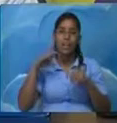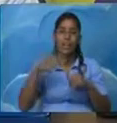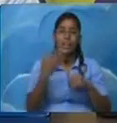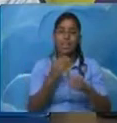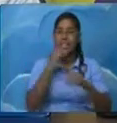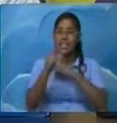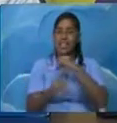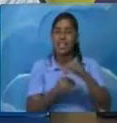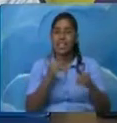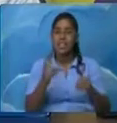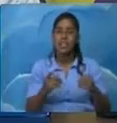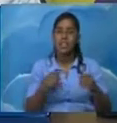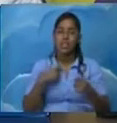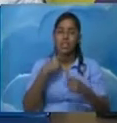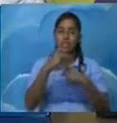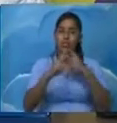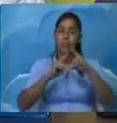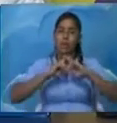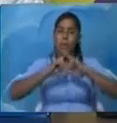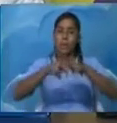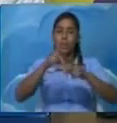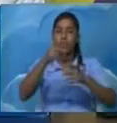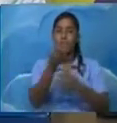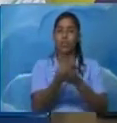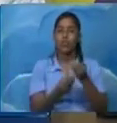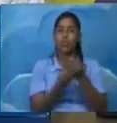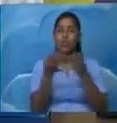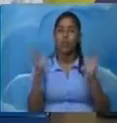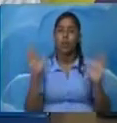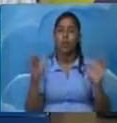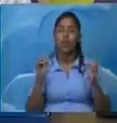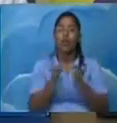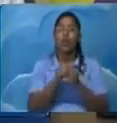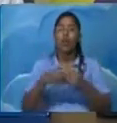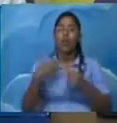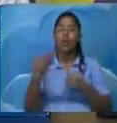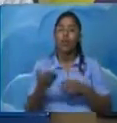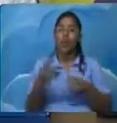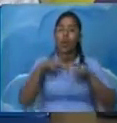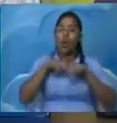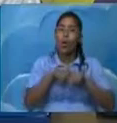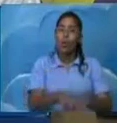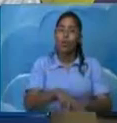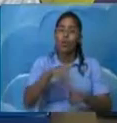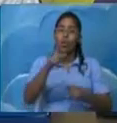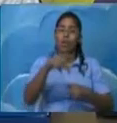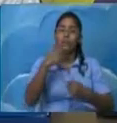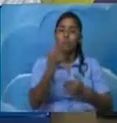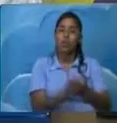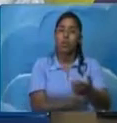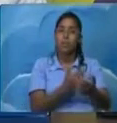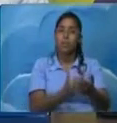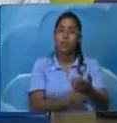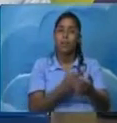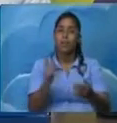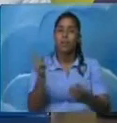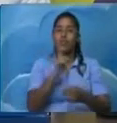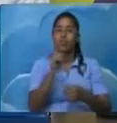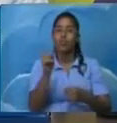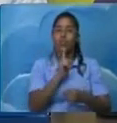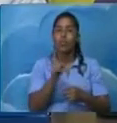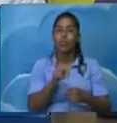hizo empréstito de su mano, con el cual obligó a su prójimo. No